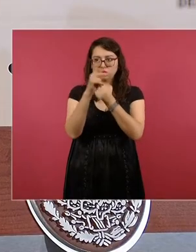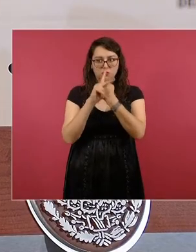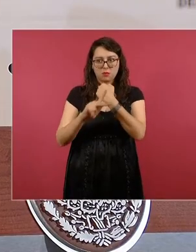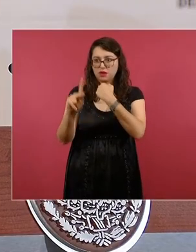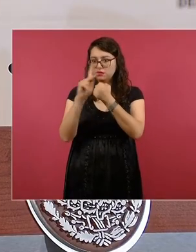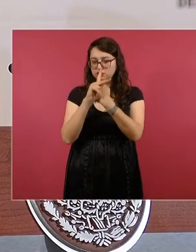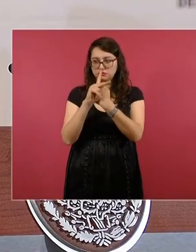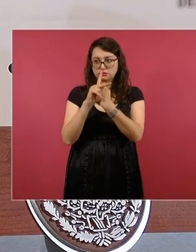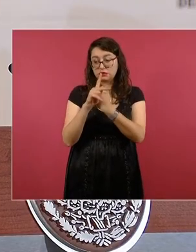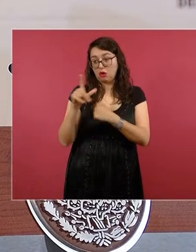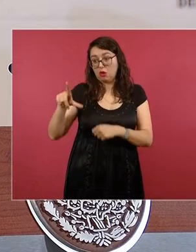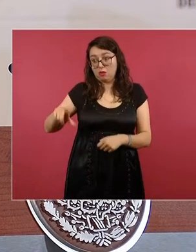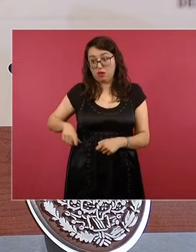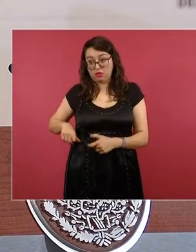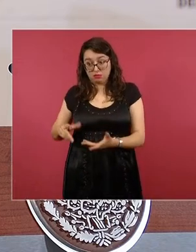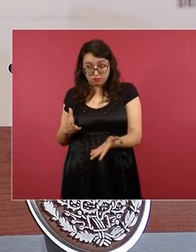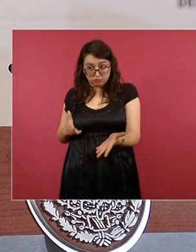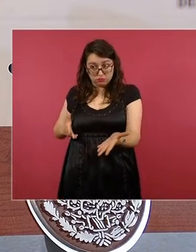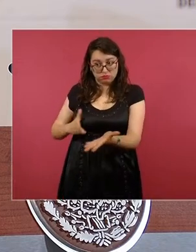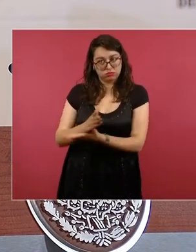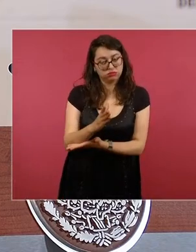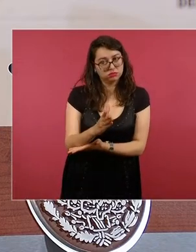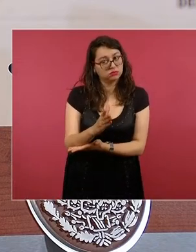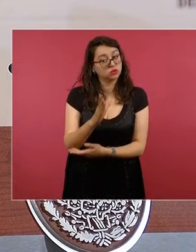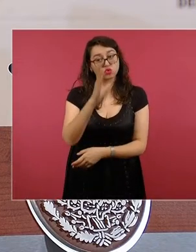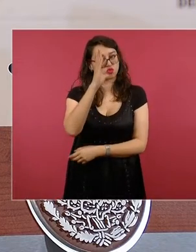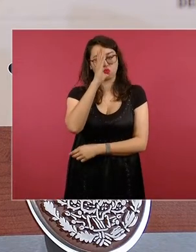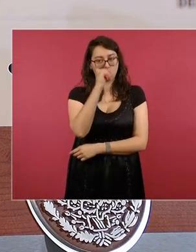Y no se puede este,